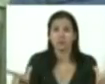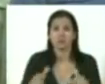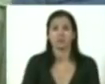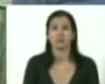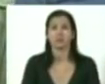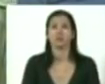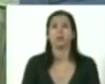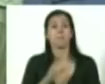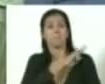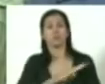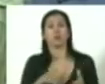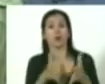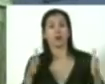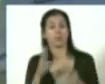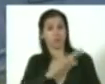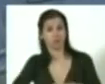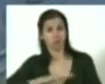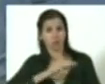grandes misiones.